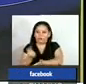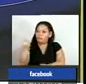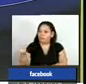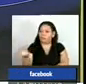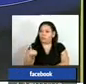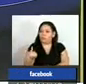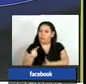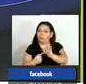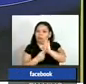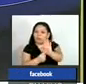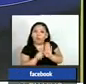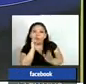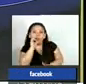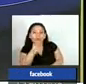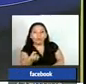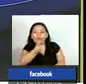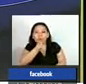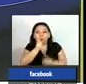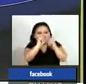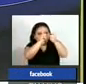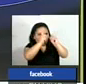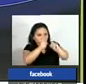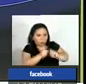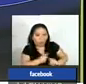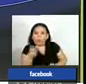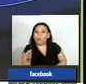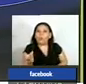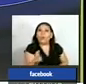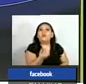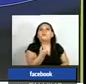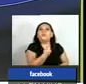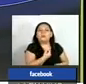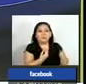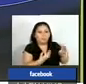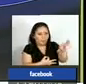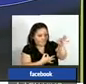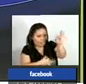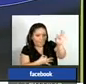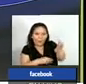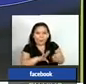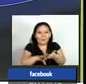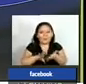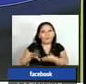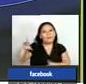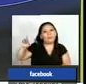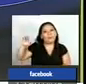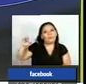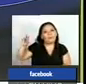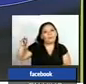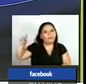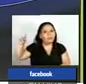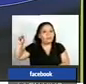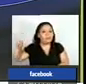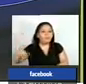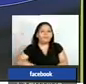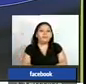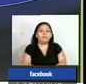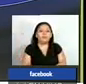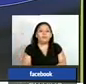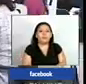actualizaron la información sobre la cantidad de contribuyentes que presentaron su declaración del impuesto sobre la renta.